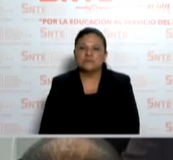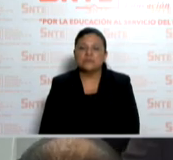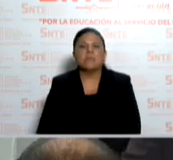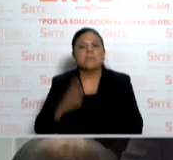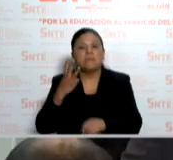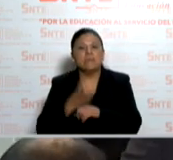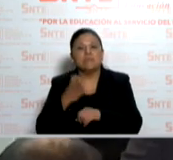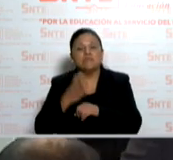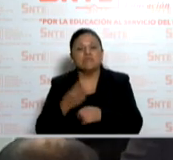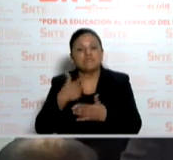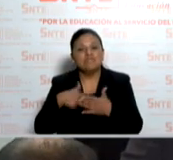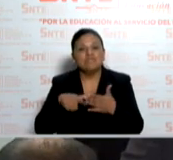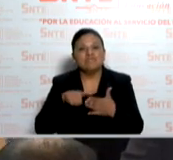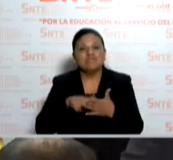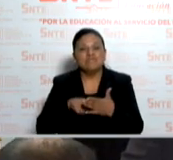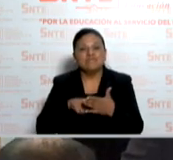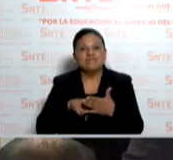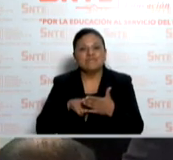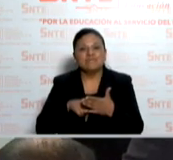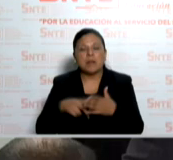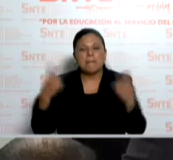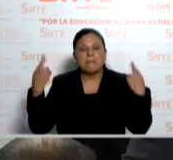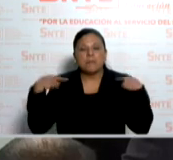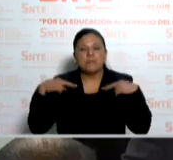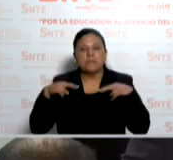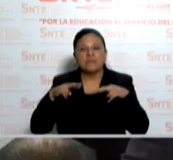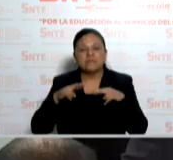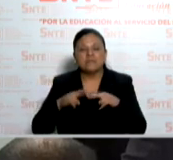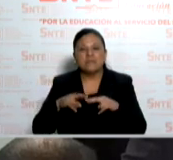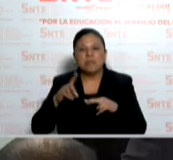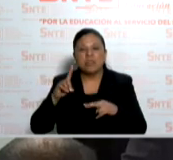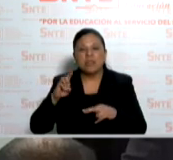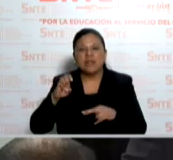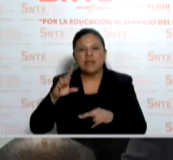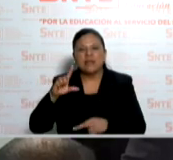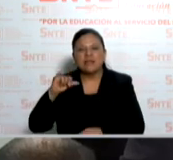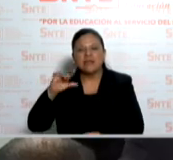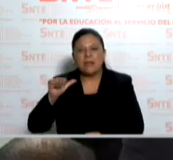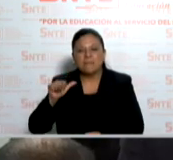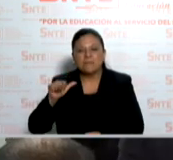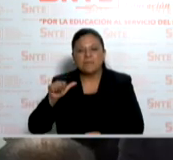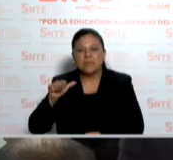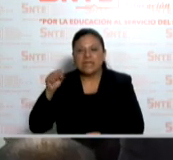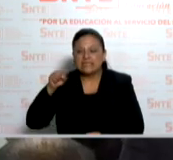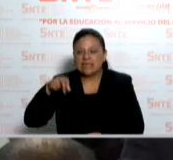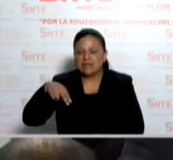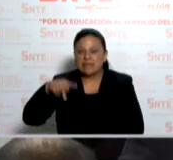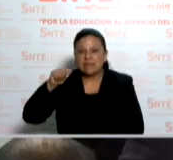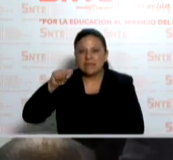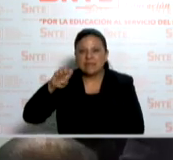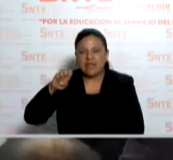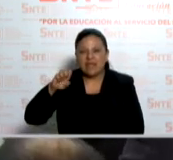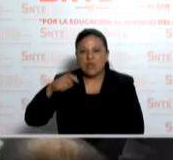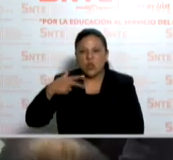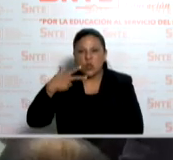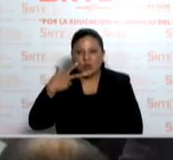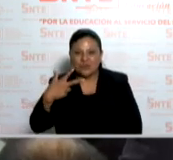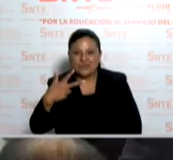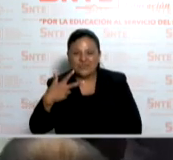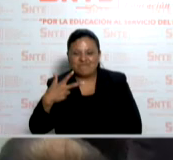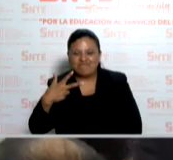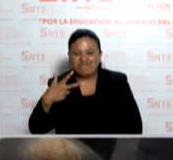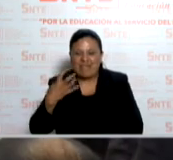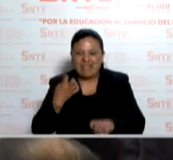Tercer lugar, profesora Alfa Dalia Contreras Martínez, de la sección 8 del Estado de